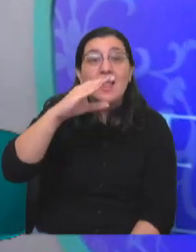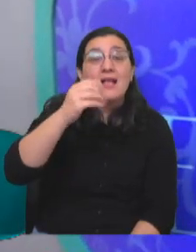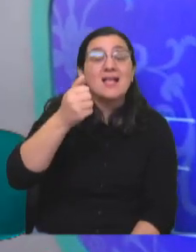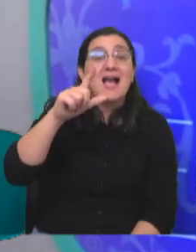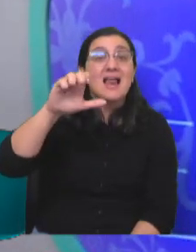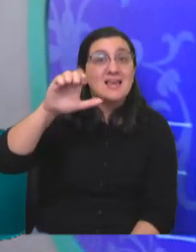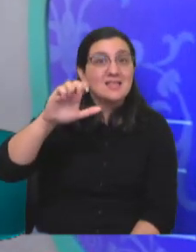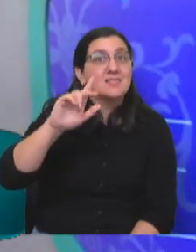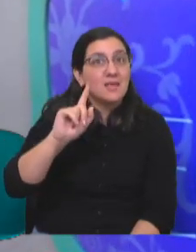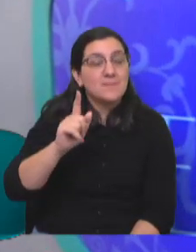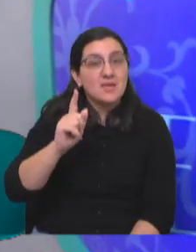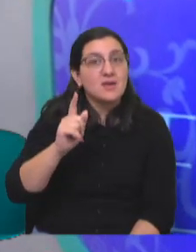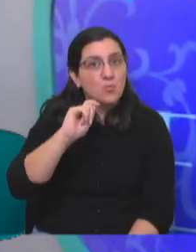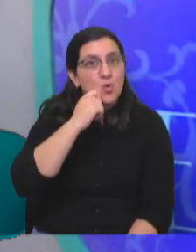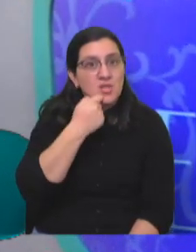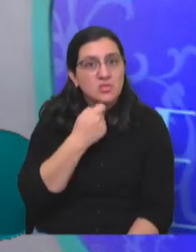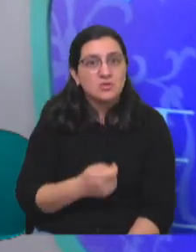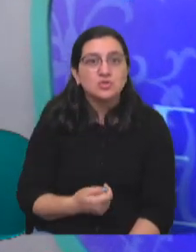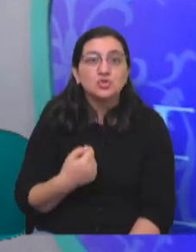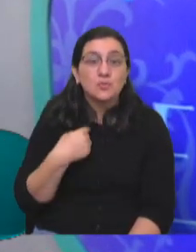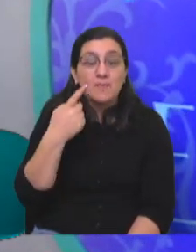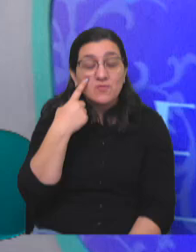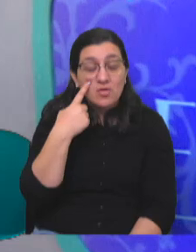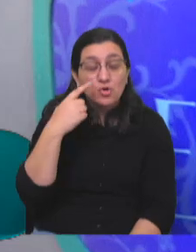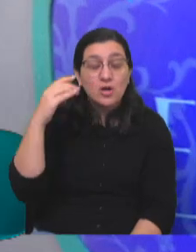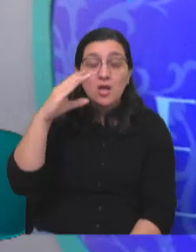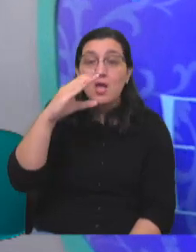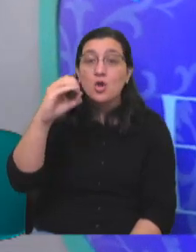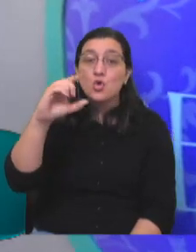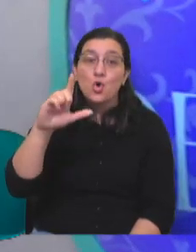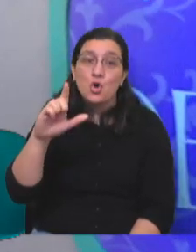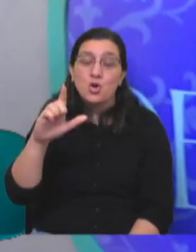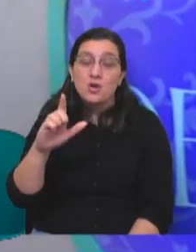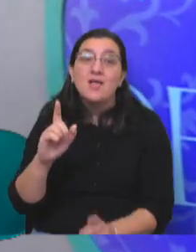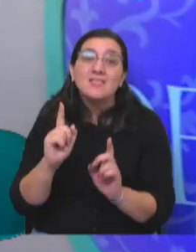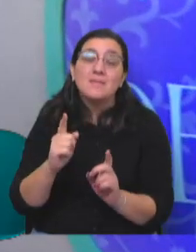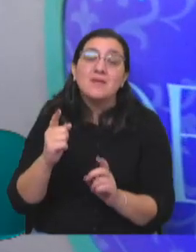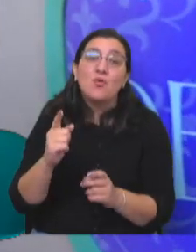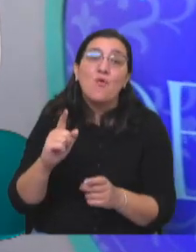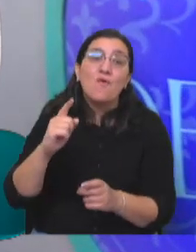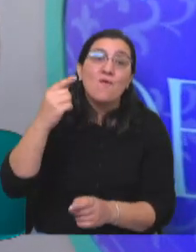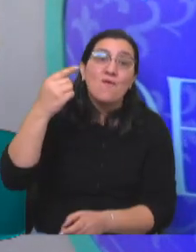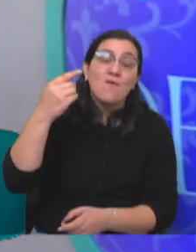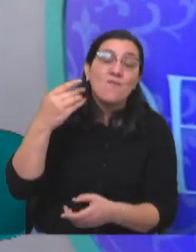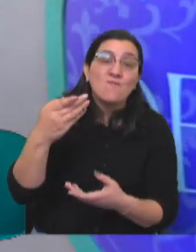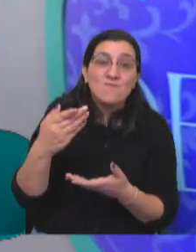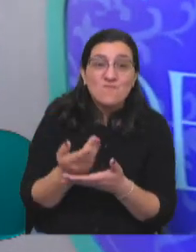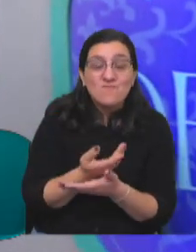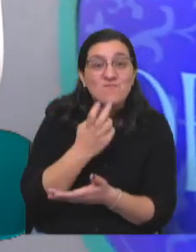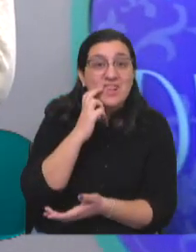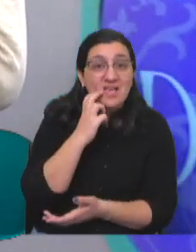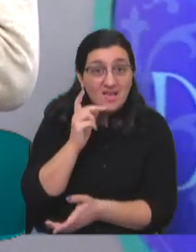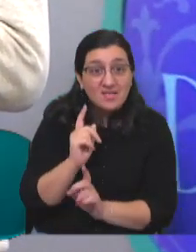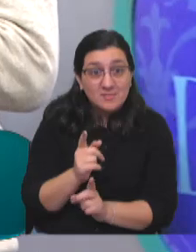hojas de cale son como un poco más rígidas. Yo había probado con la col cómo quedaba, pero un poco... Berenjenas también. Podemos también probar en cortar